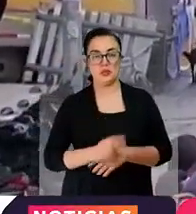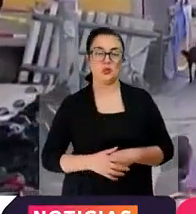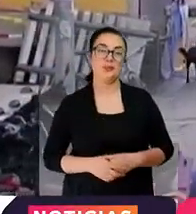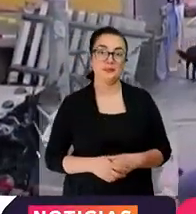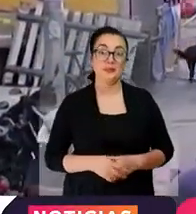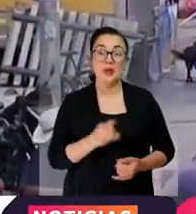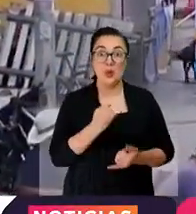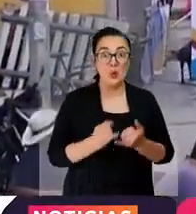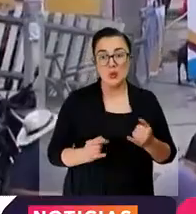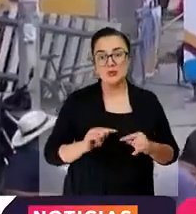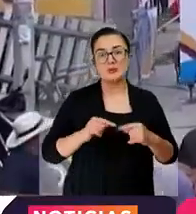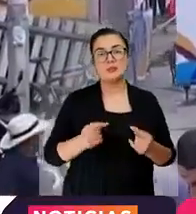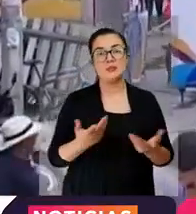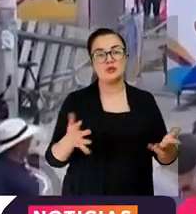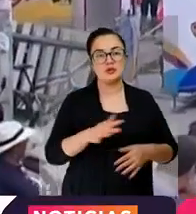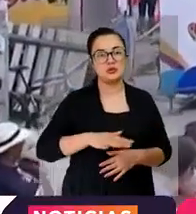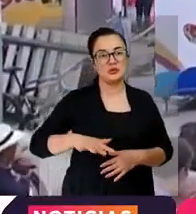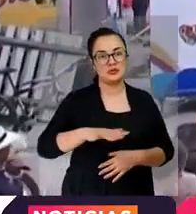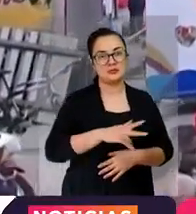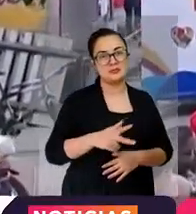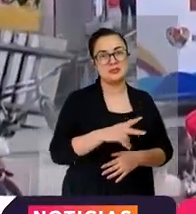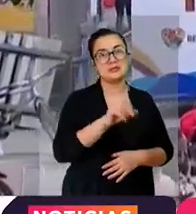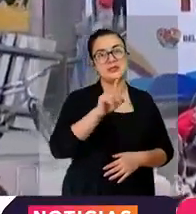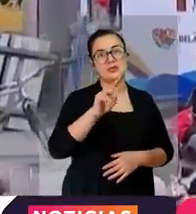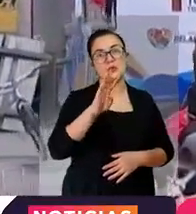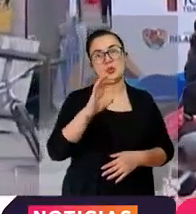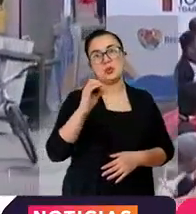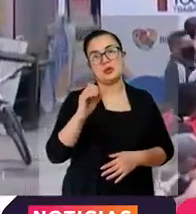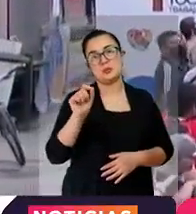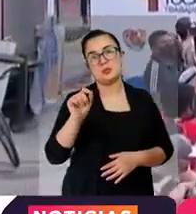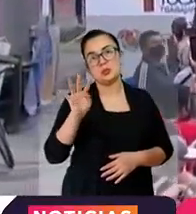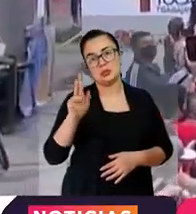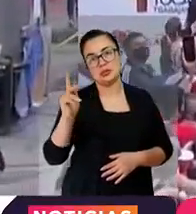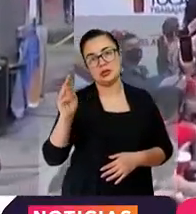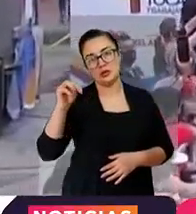etapa será para los escaladores natos, 140.4 kilómetros entre